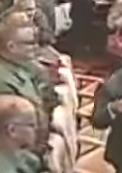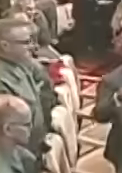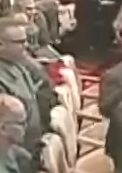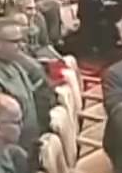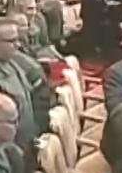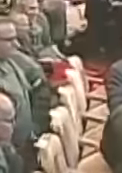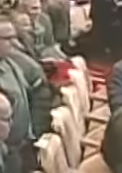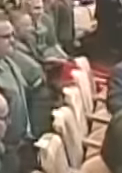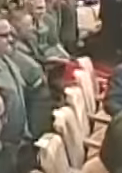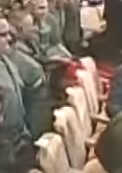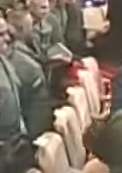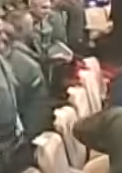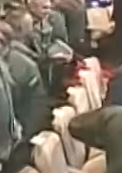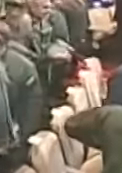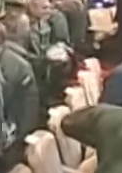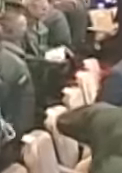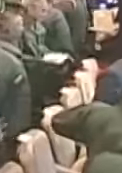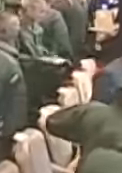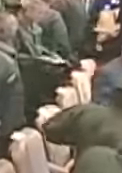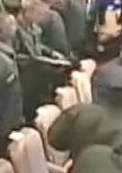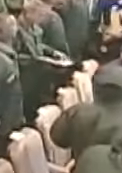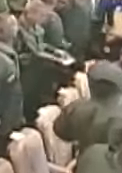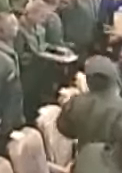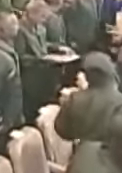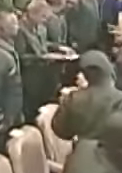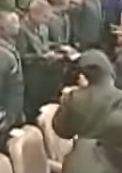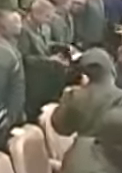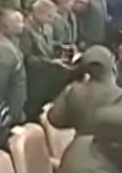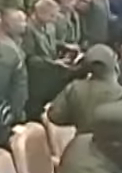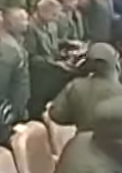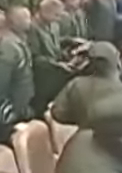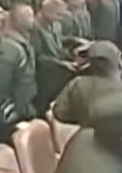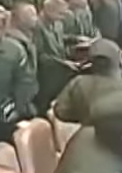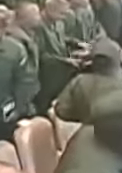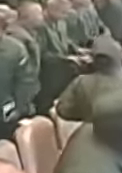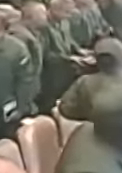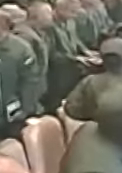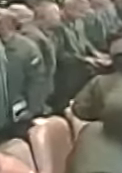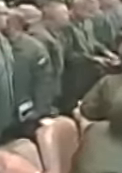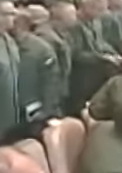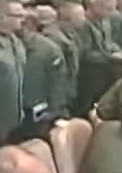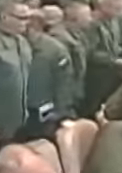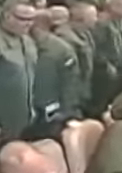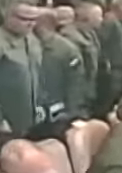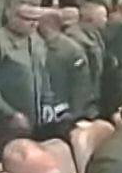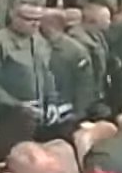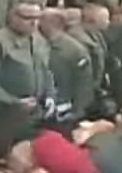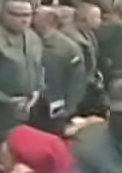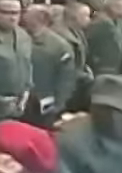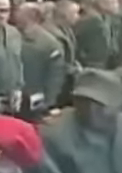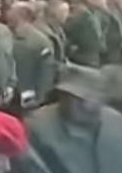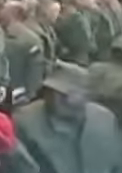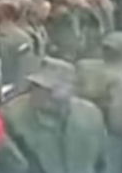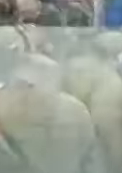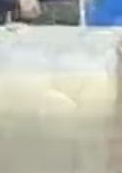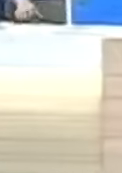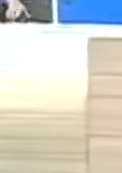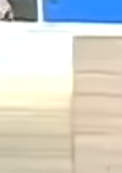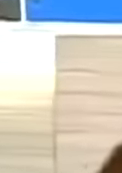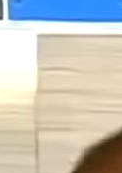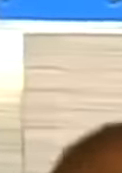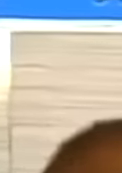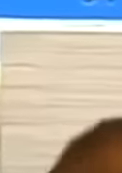1899 es írrito. Así lo ha dicho el presidente constitucional Nicolás Maduro y los ponentes que lo han acompañado en tan importante acto.